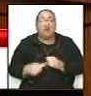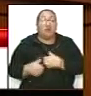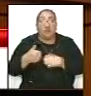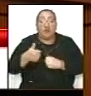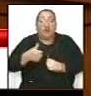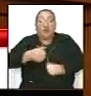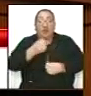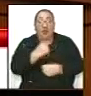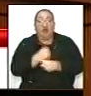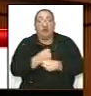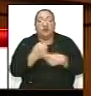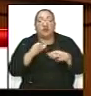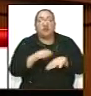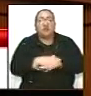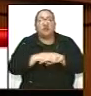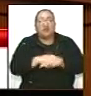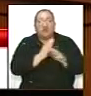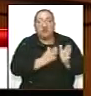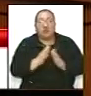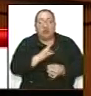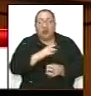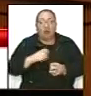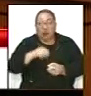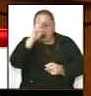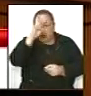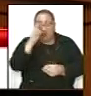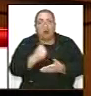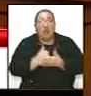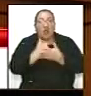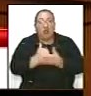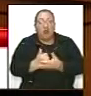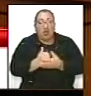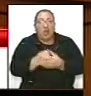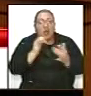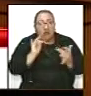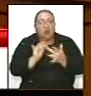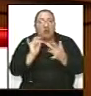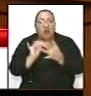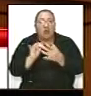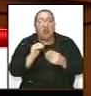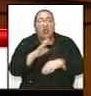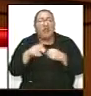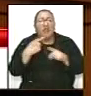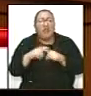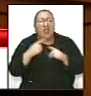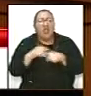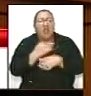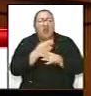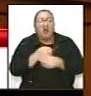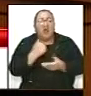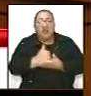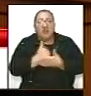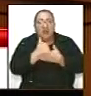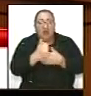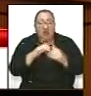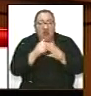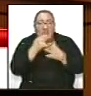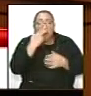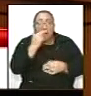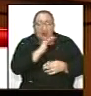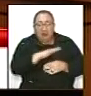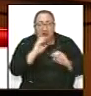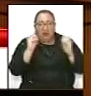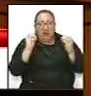herramienta de política pública del Estado peruano para articular y vincular las políticas que se elaboren en materia de infancia